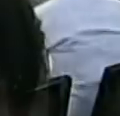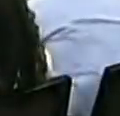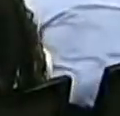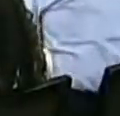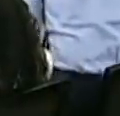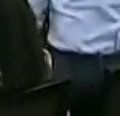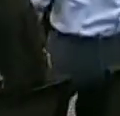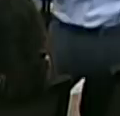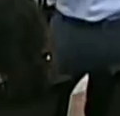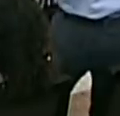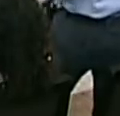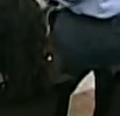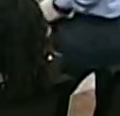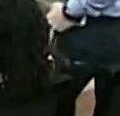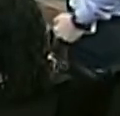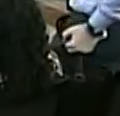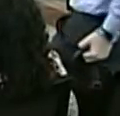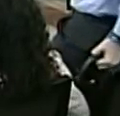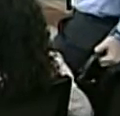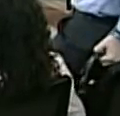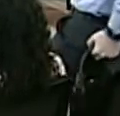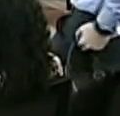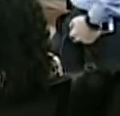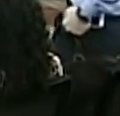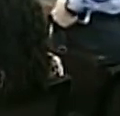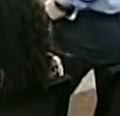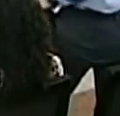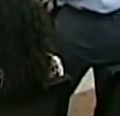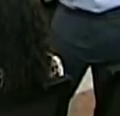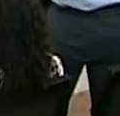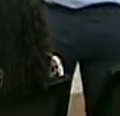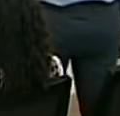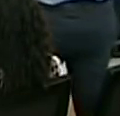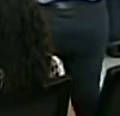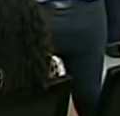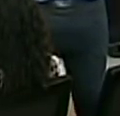venezolano, Nicolás Maduro Moros, por su atención y asistencia. Muchísimas gracias.